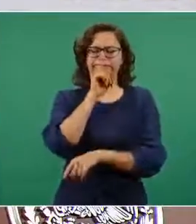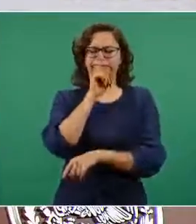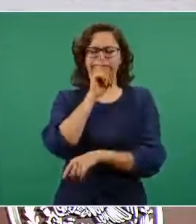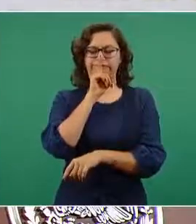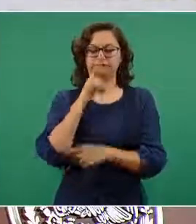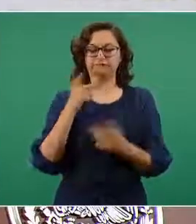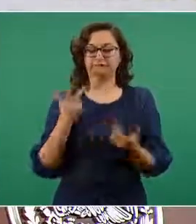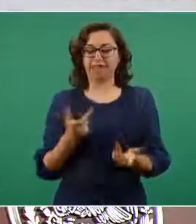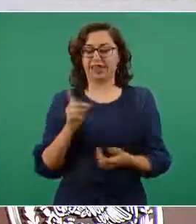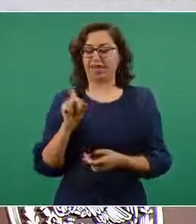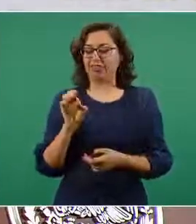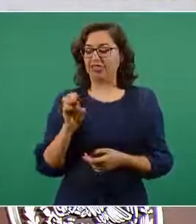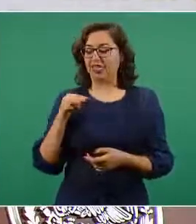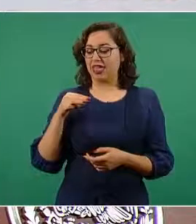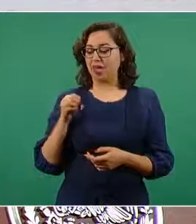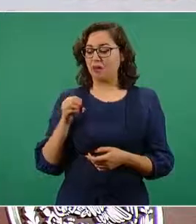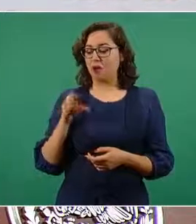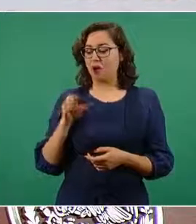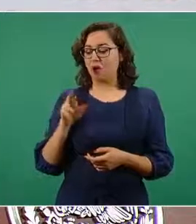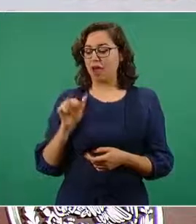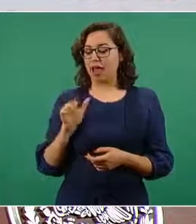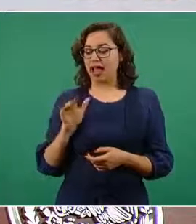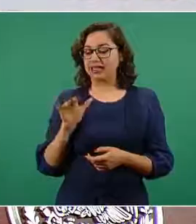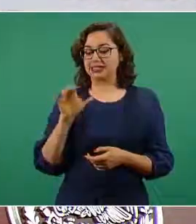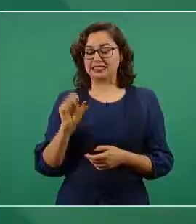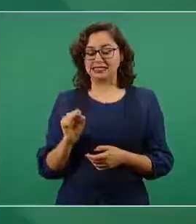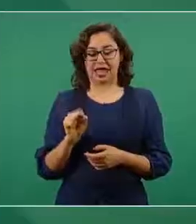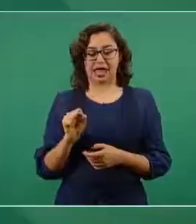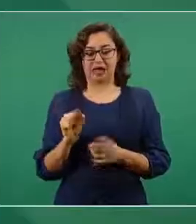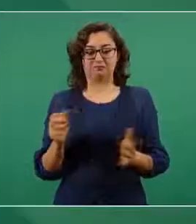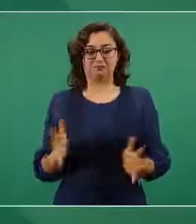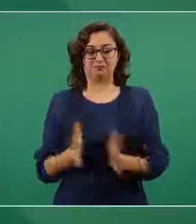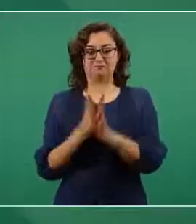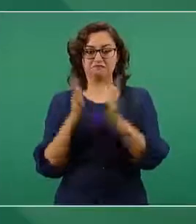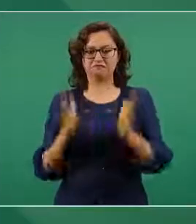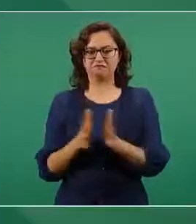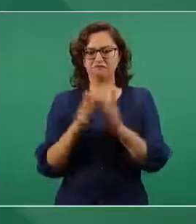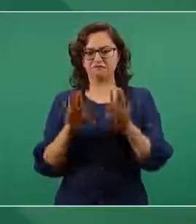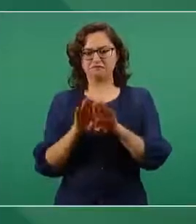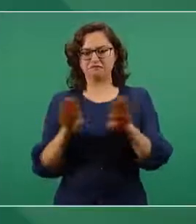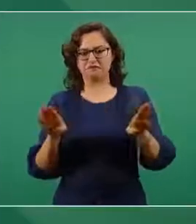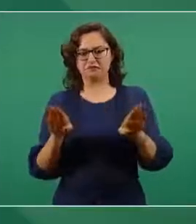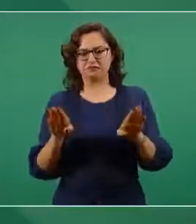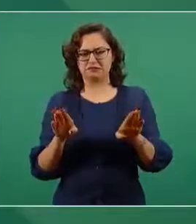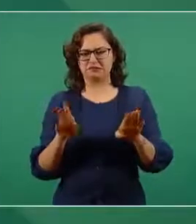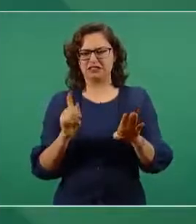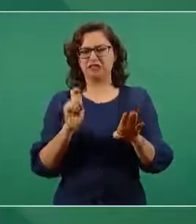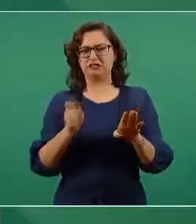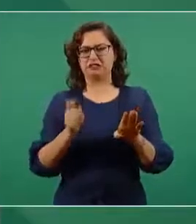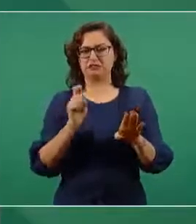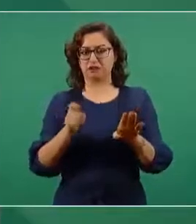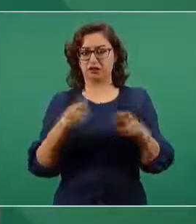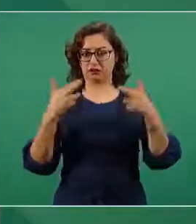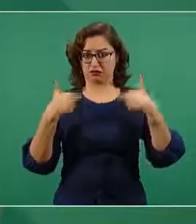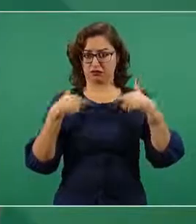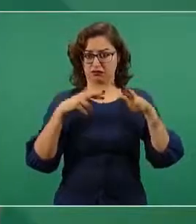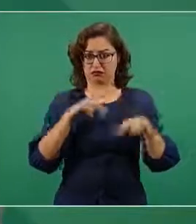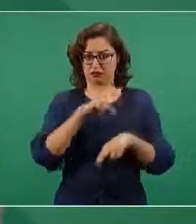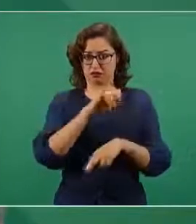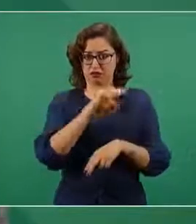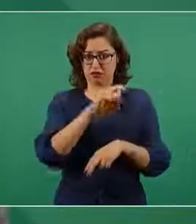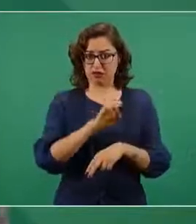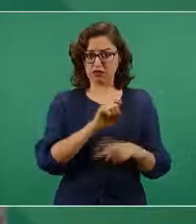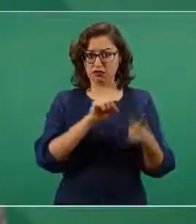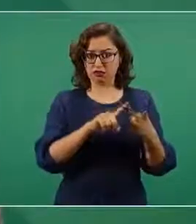ya lo estamos viendo, no es el Consejo del INE o